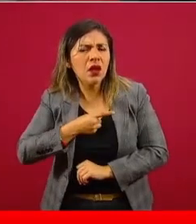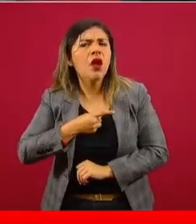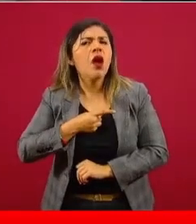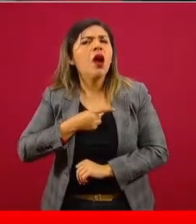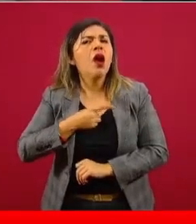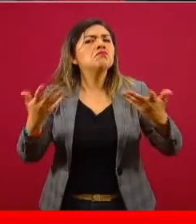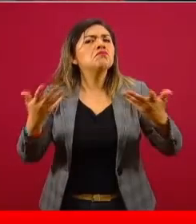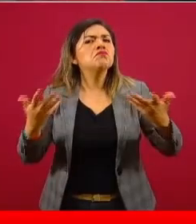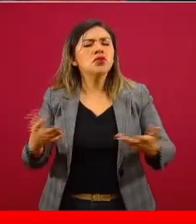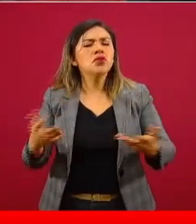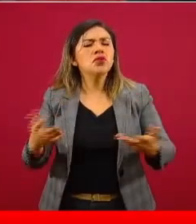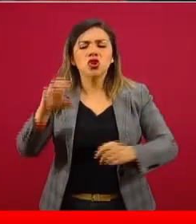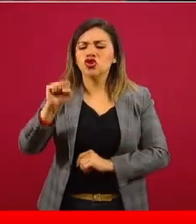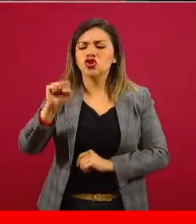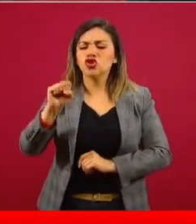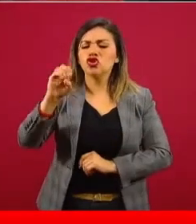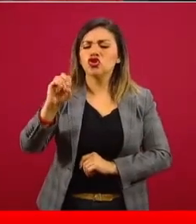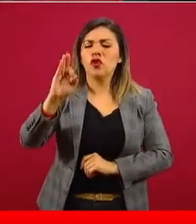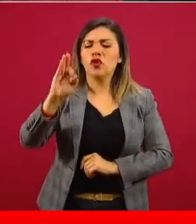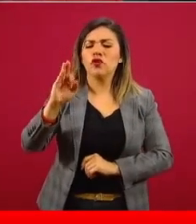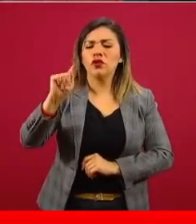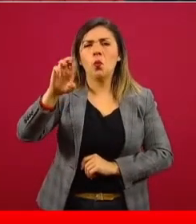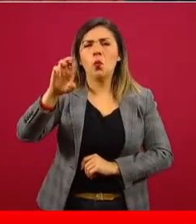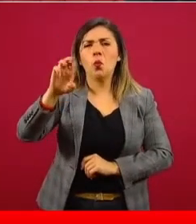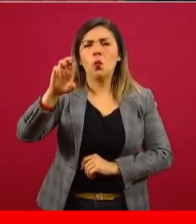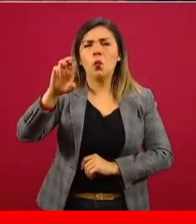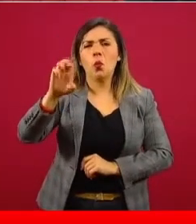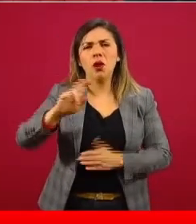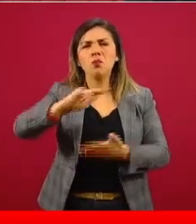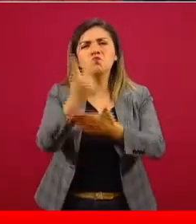dónde quedó el software o a qué fines